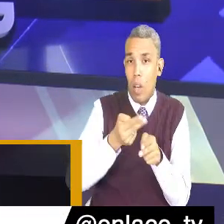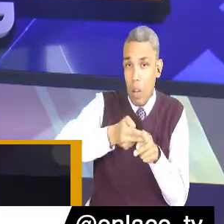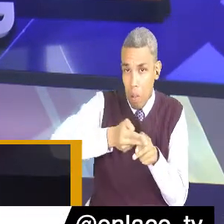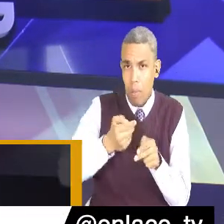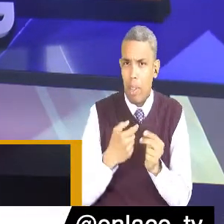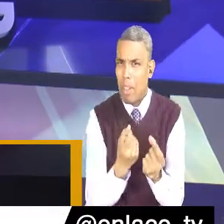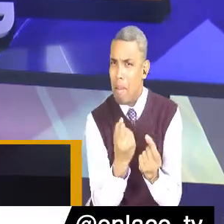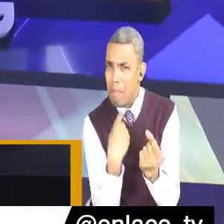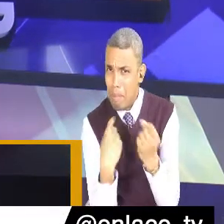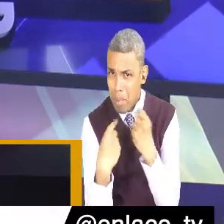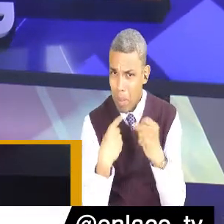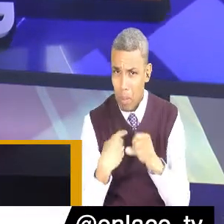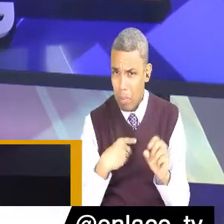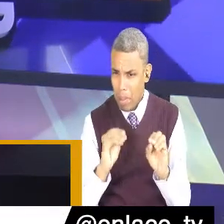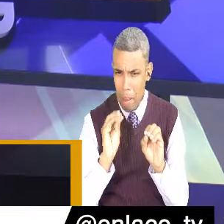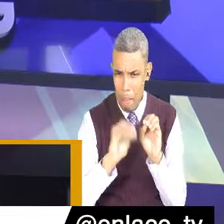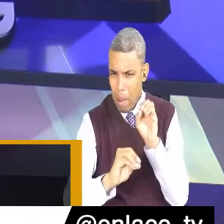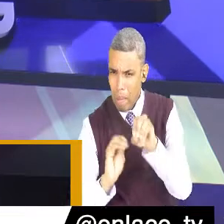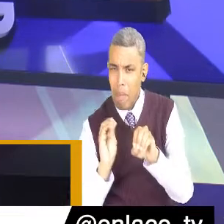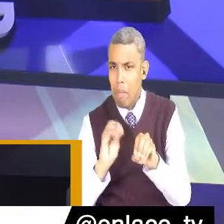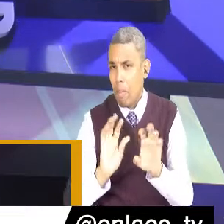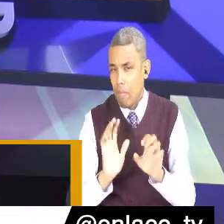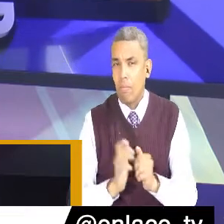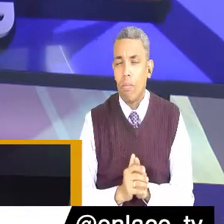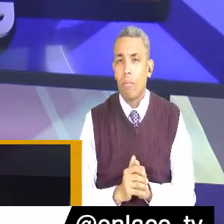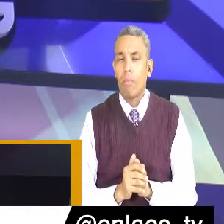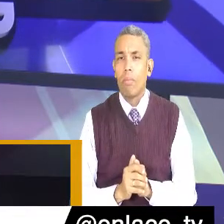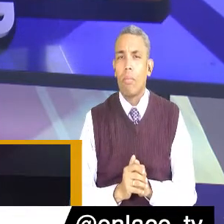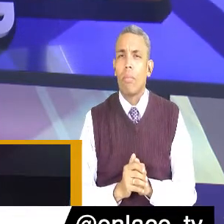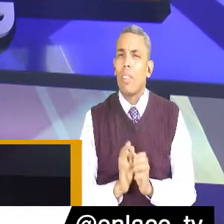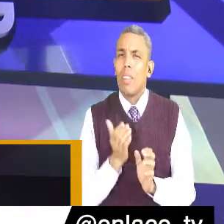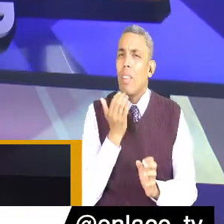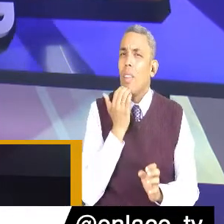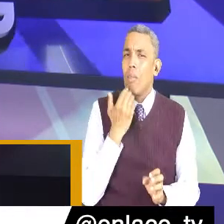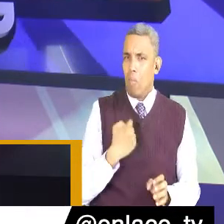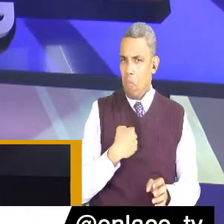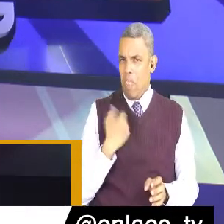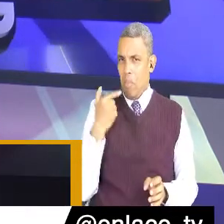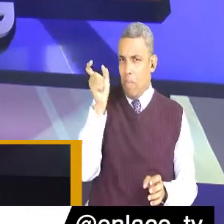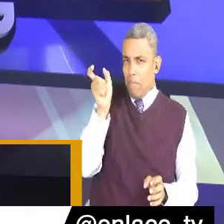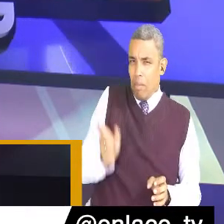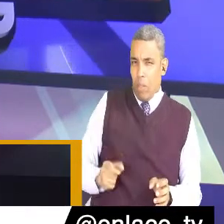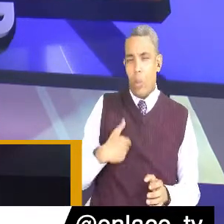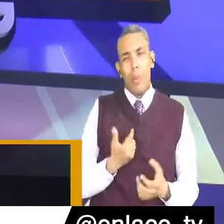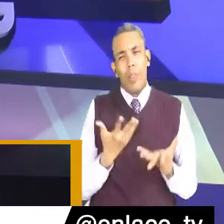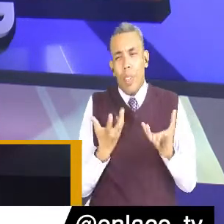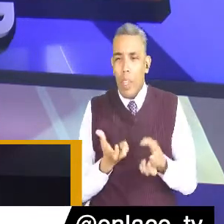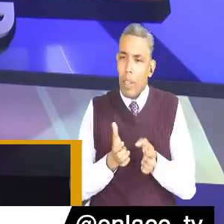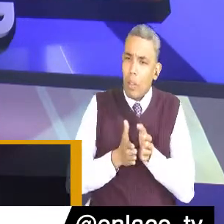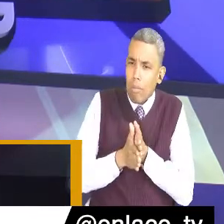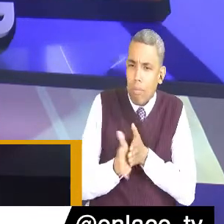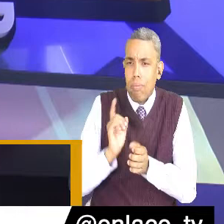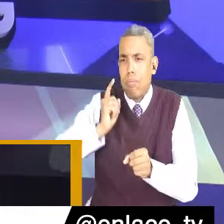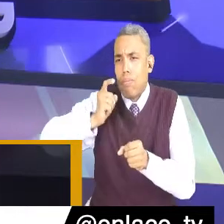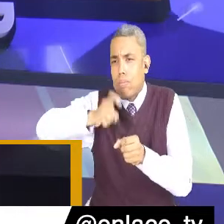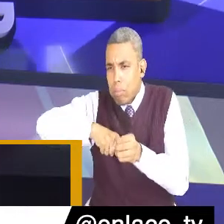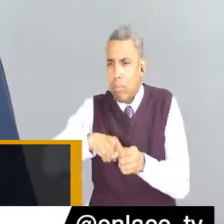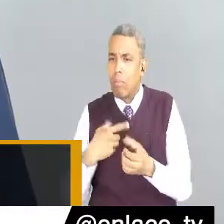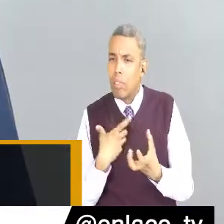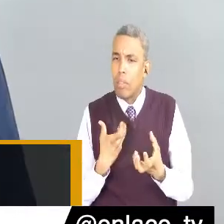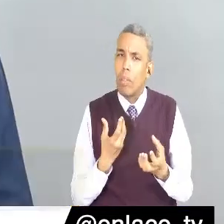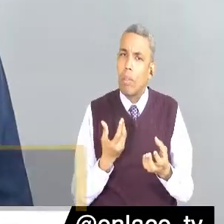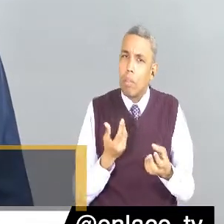van a preguntar. Sin embargo, ¿cuáles son los requerimientos que estas personas deben cumplir para poder acceder y entregar esos requisitos?